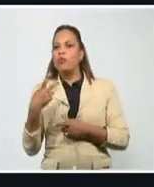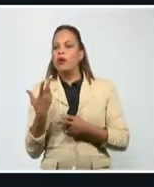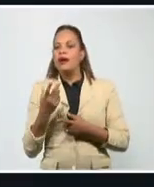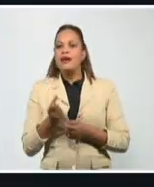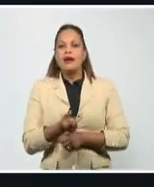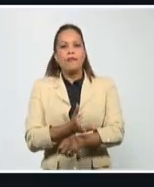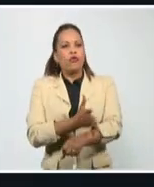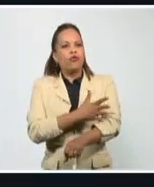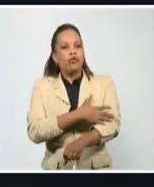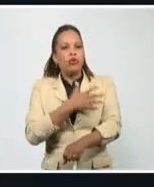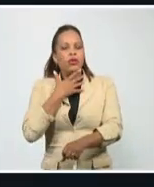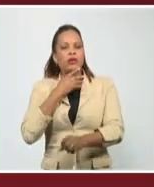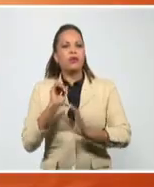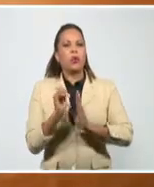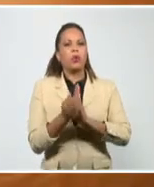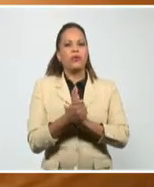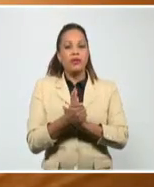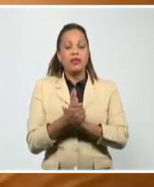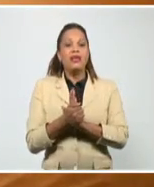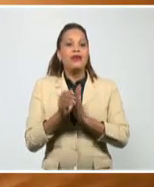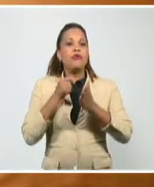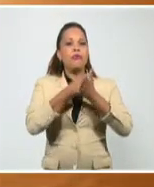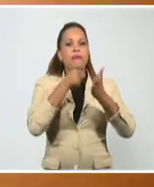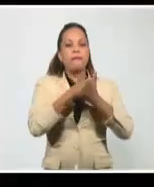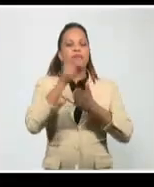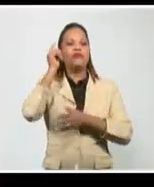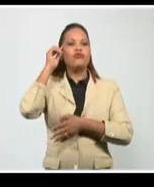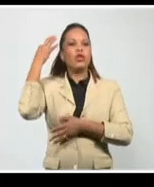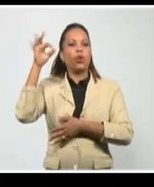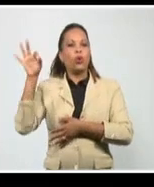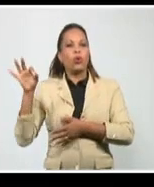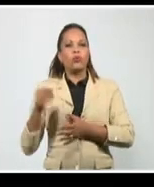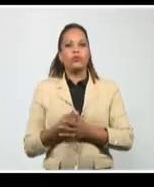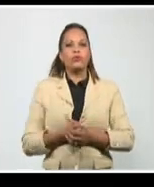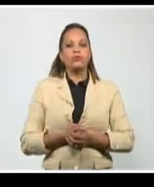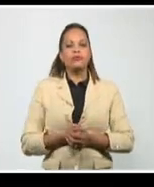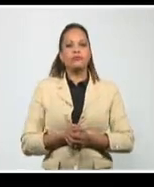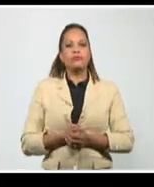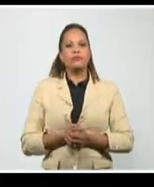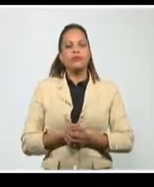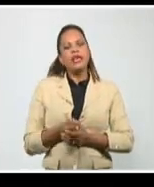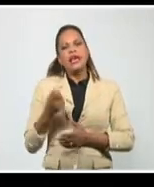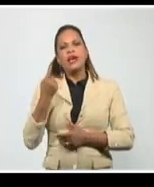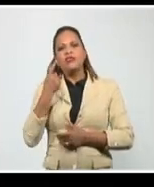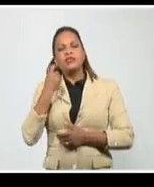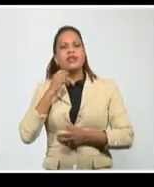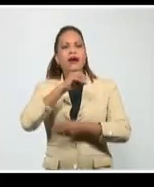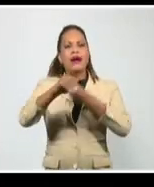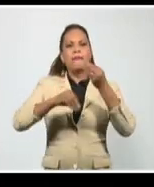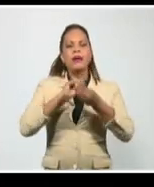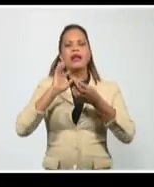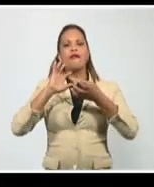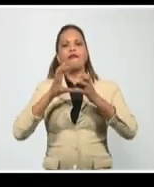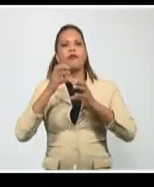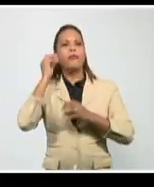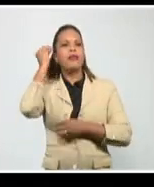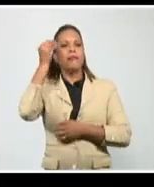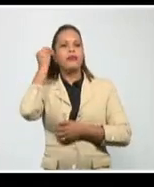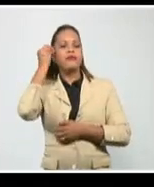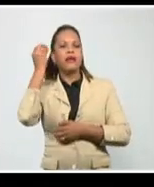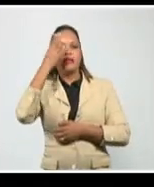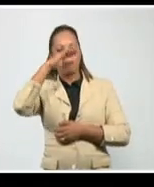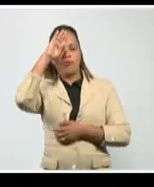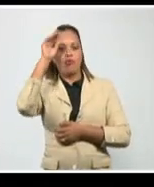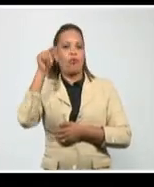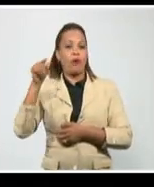emociones polarizadas y alto impacto psicológico. Ellos necesitaban sobre todo cambiar la manera de pensar de los cubanos.